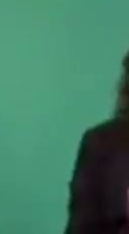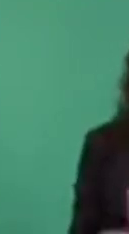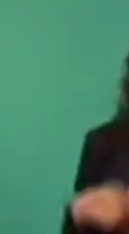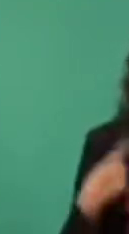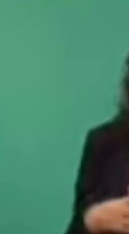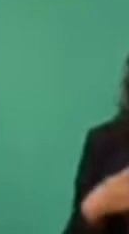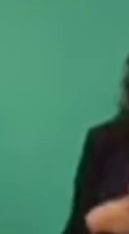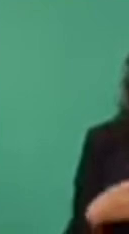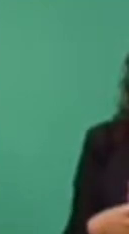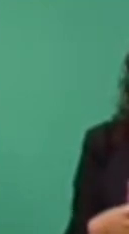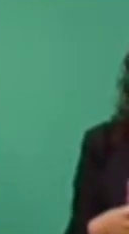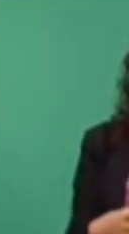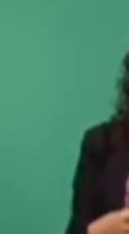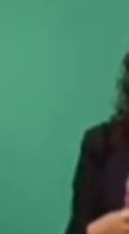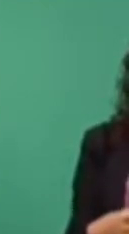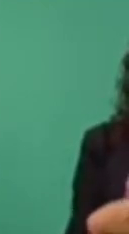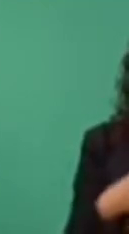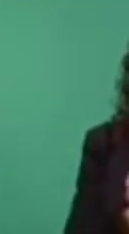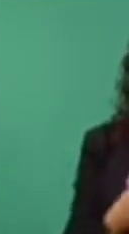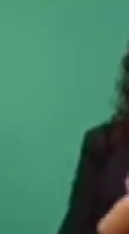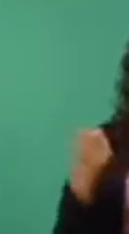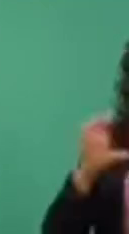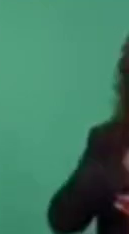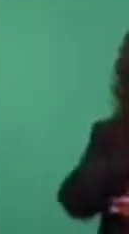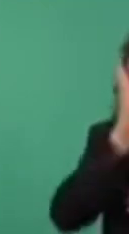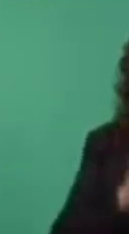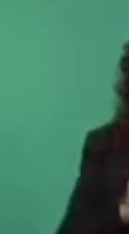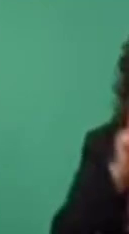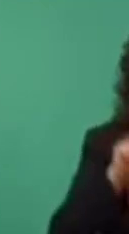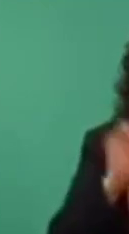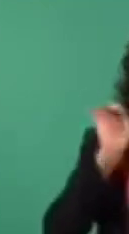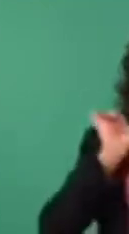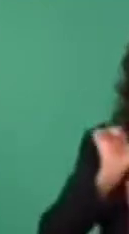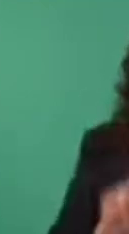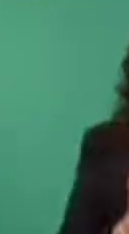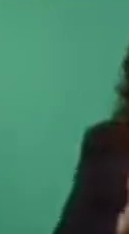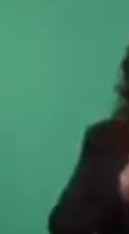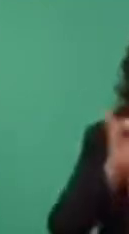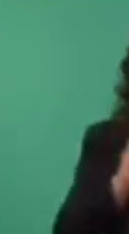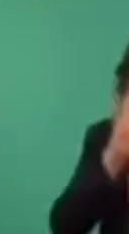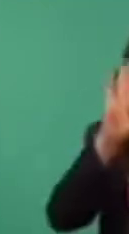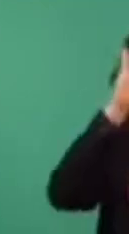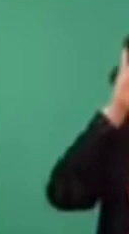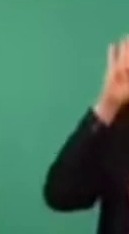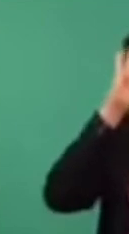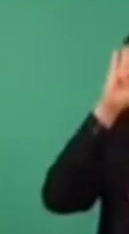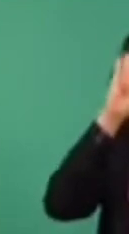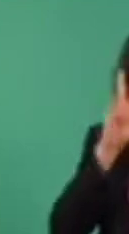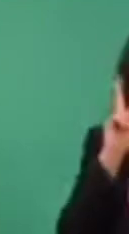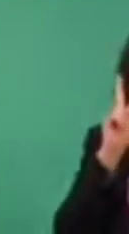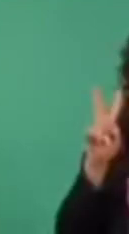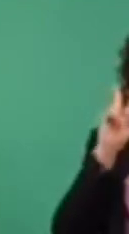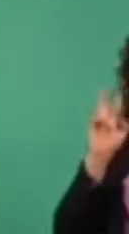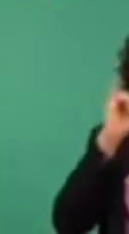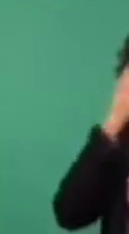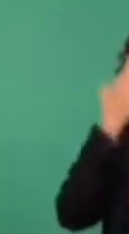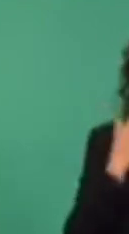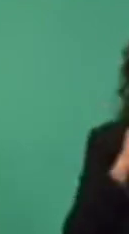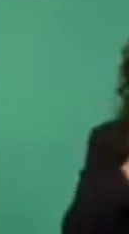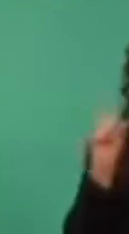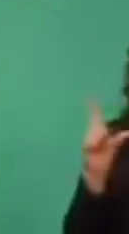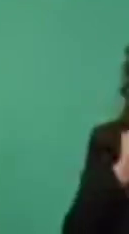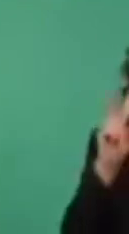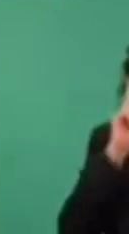estuvieron invitados a esta boda, que fue, bueno, pues sí, muy lujosa, ostentosa, de acuerdo con las imágenes que han pasado en